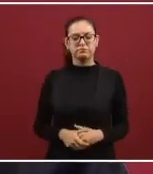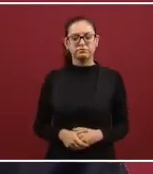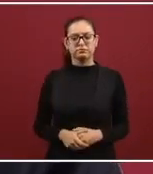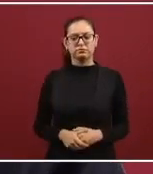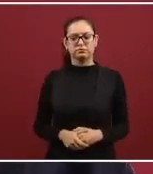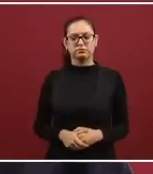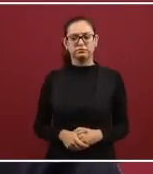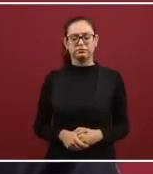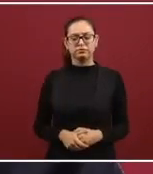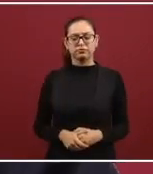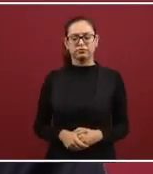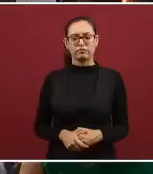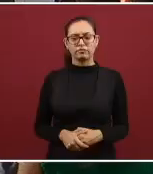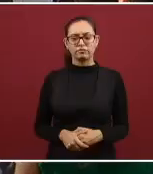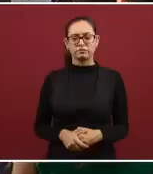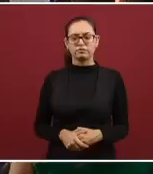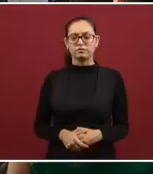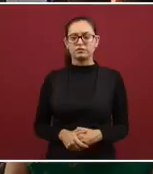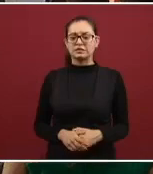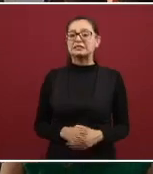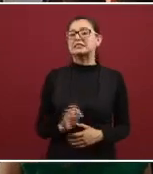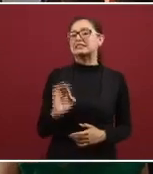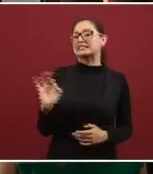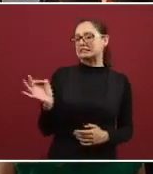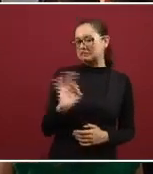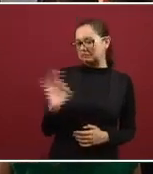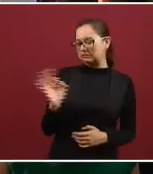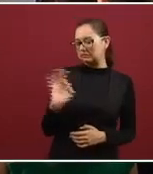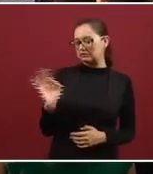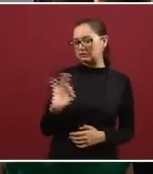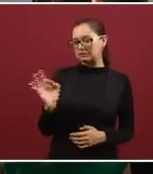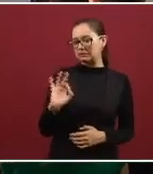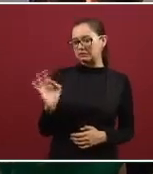Si acaso hace falta